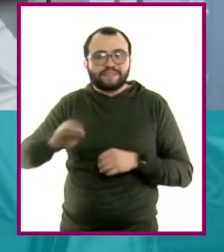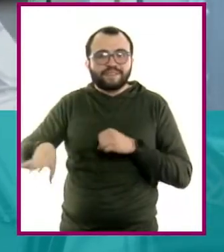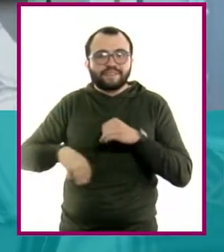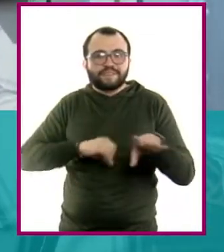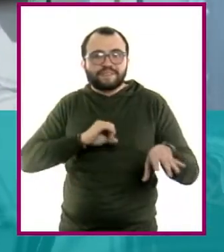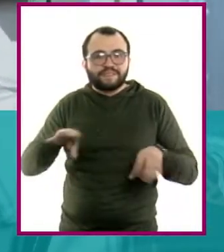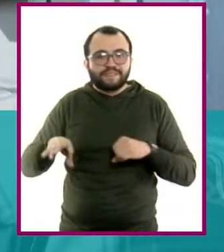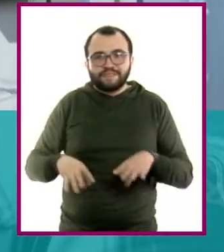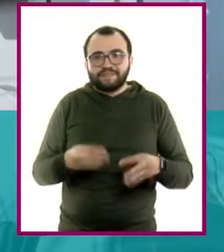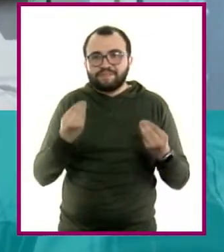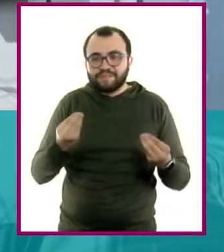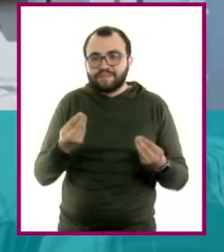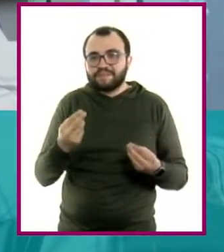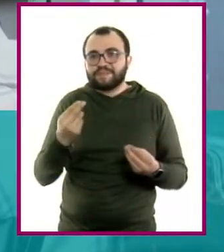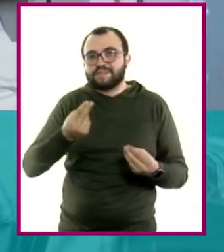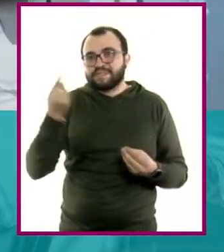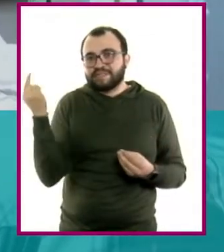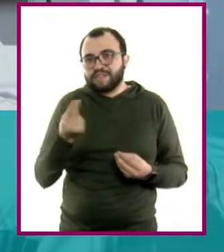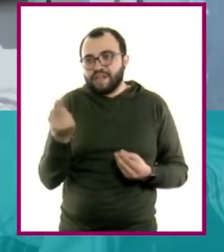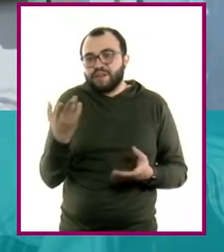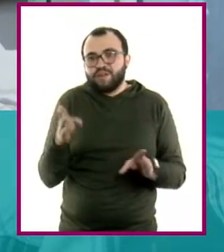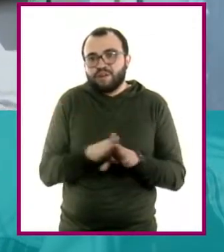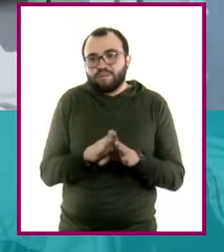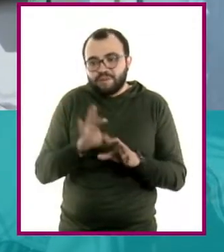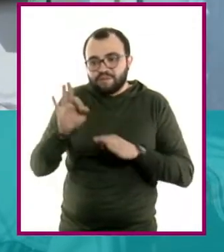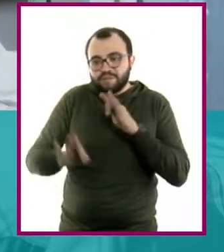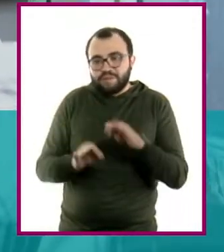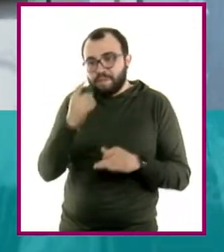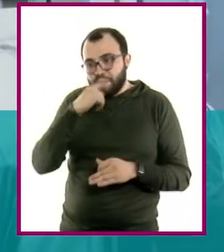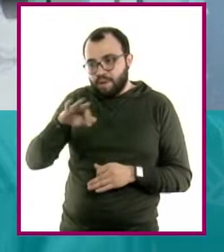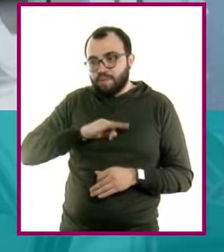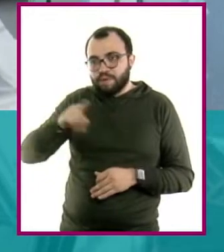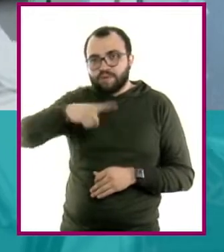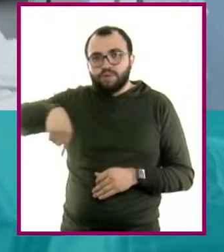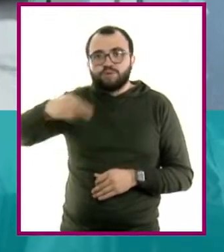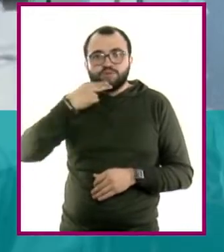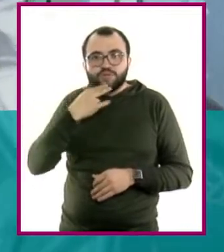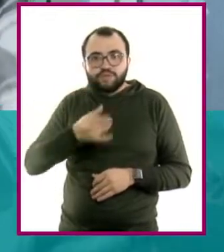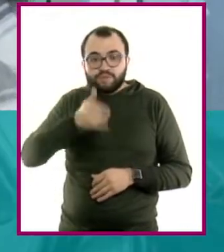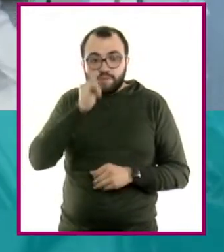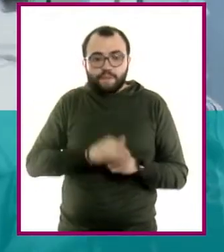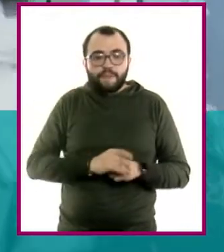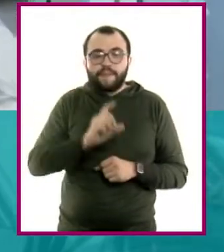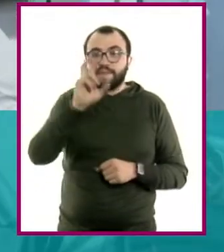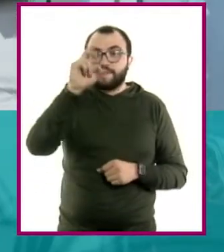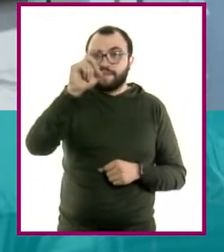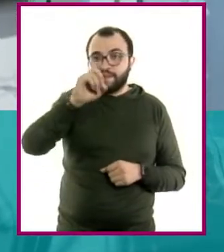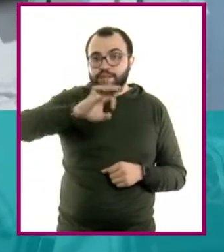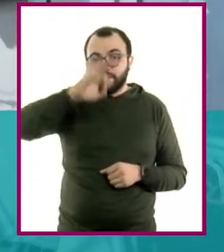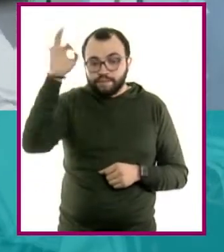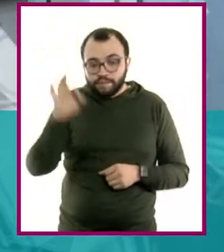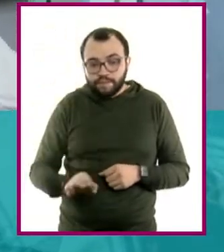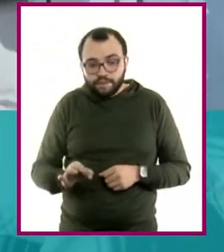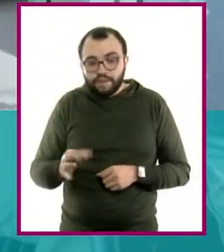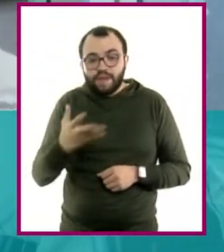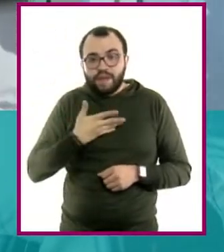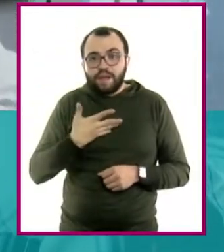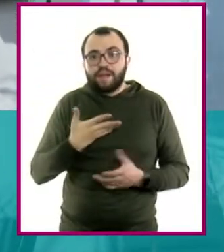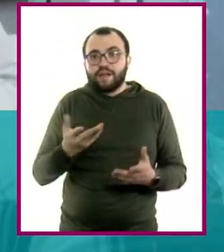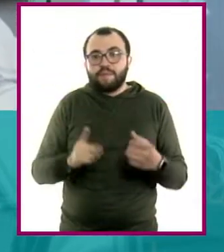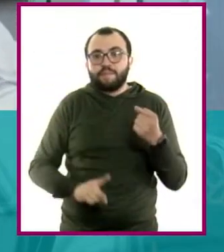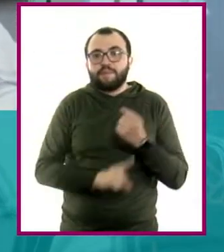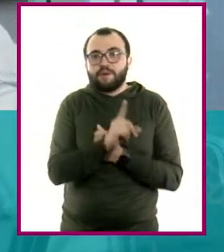grados y requieren algún tipo de tratamiento para su uso. El 30% de la superficie irrigada tiene problemas de